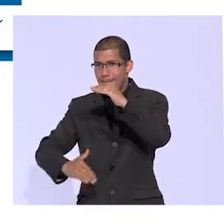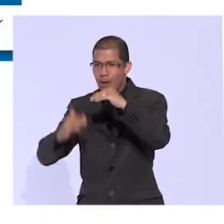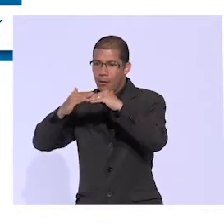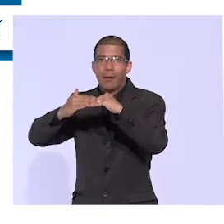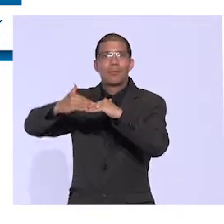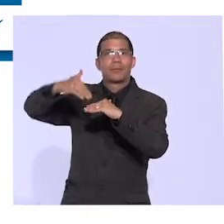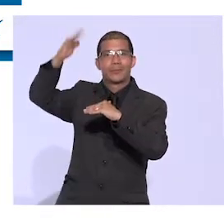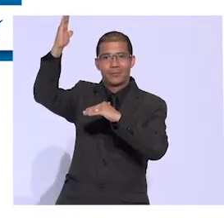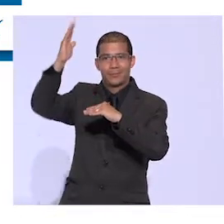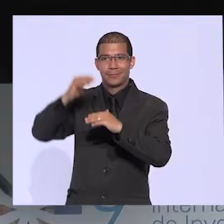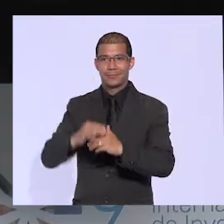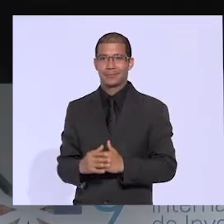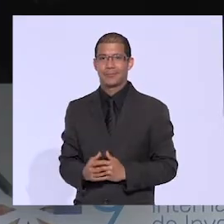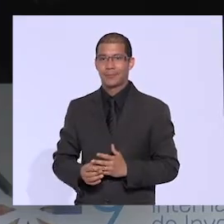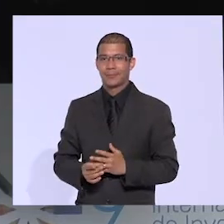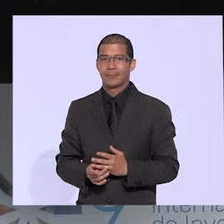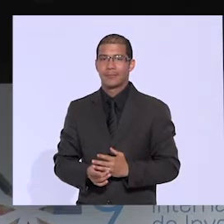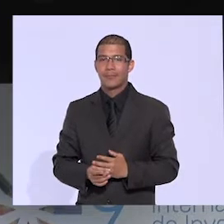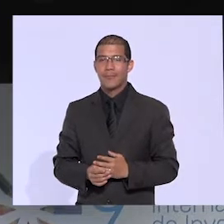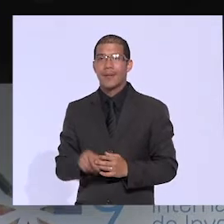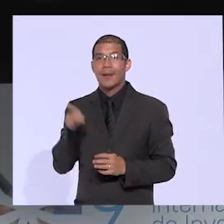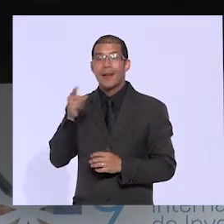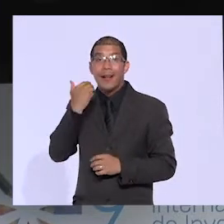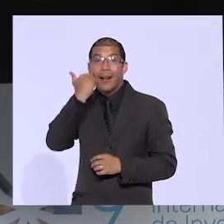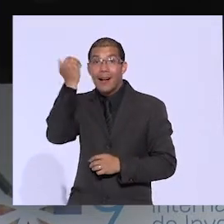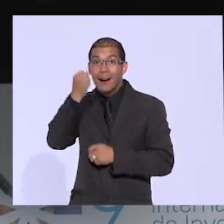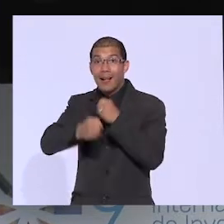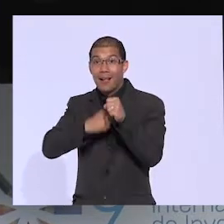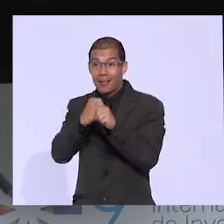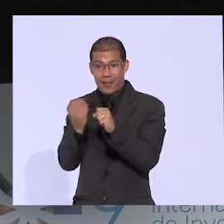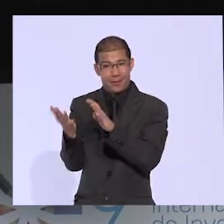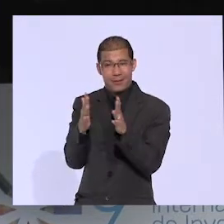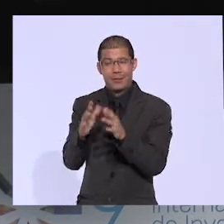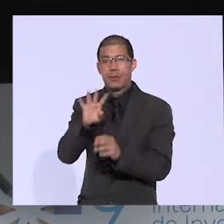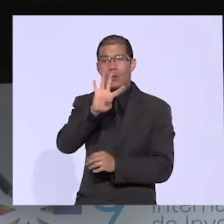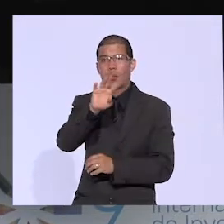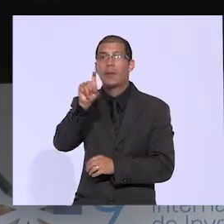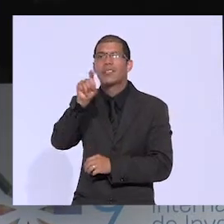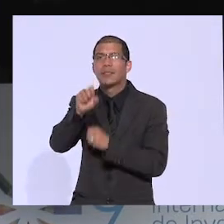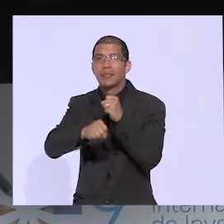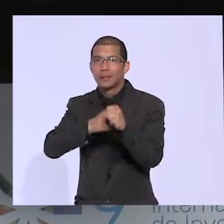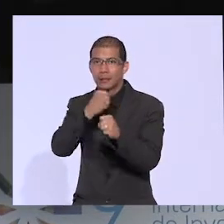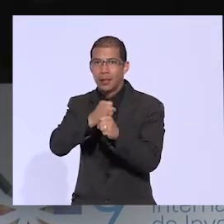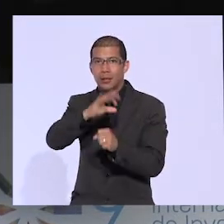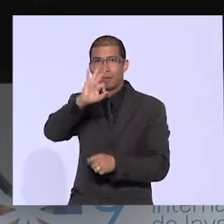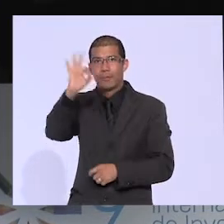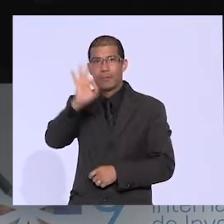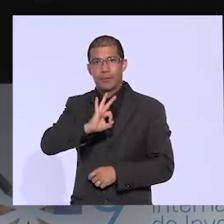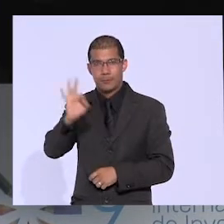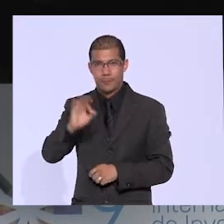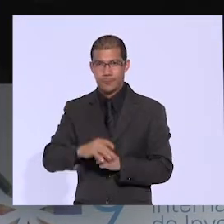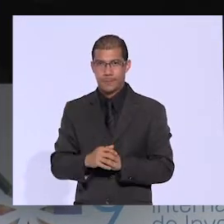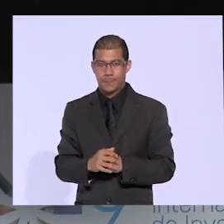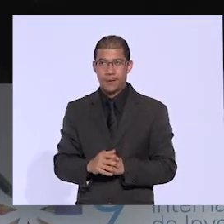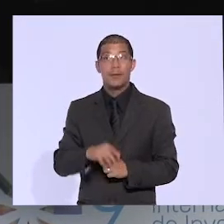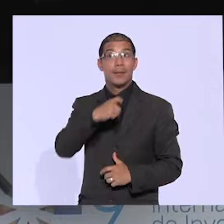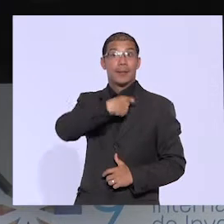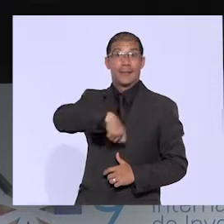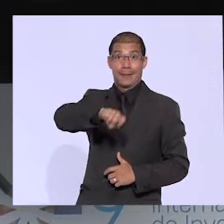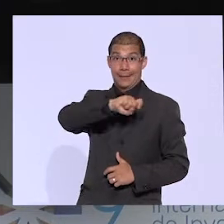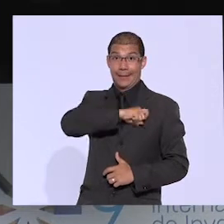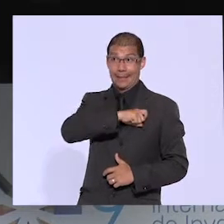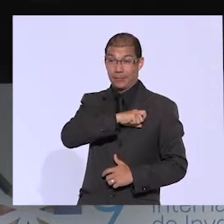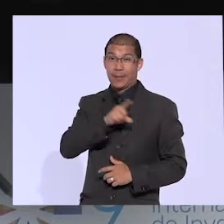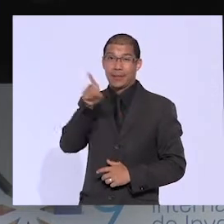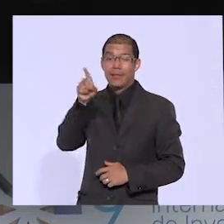media. La media de edad del profesorado de Portugal es 46 años. En España andamos así también, 45